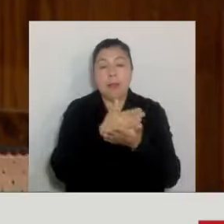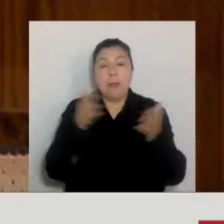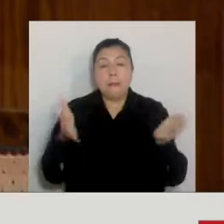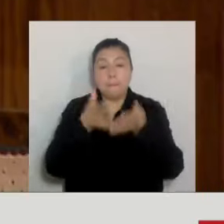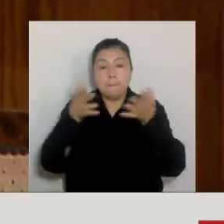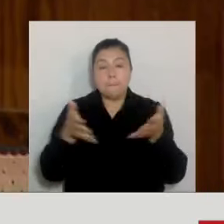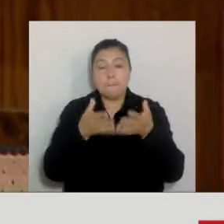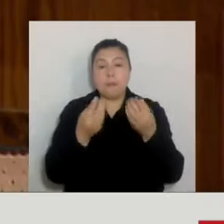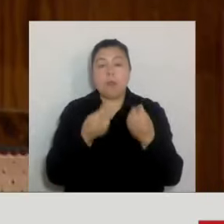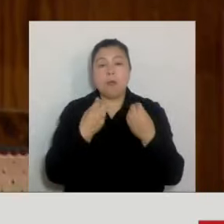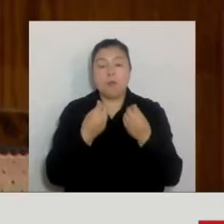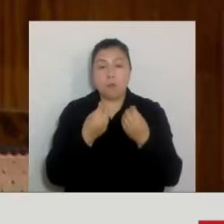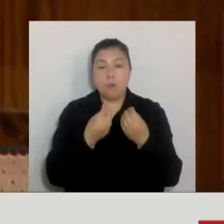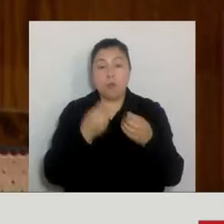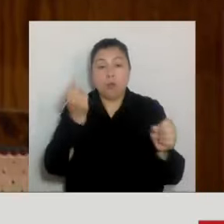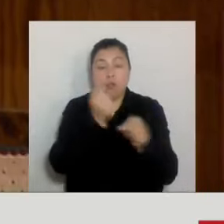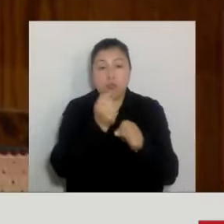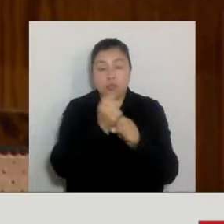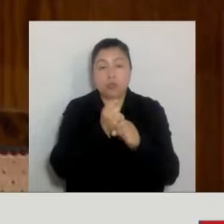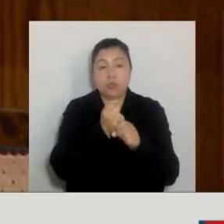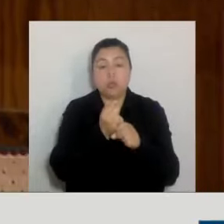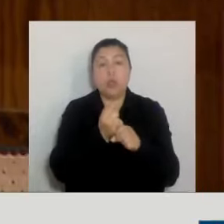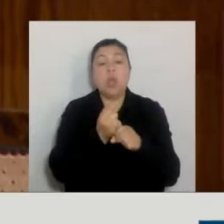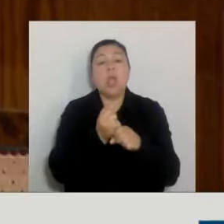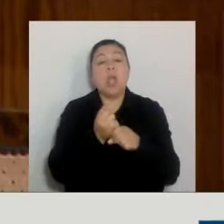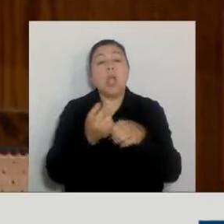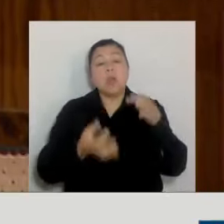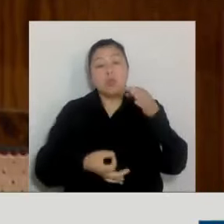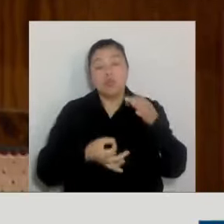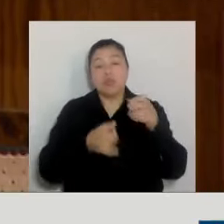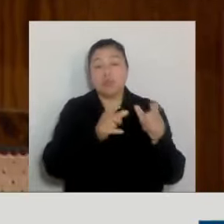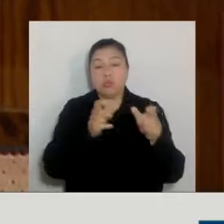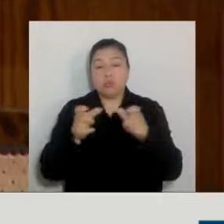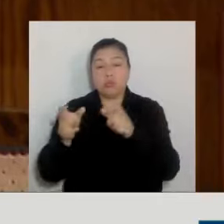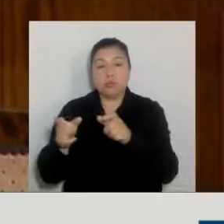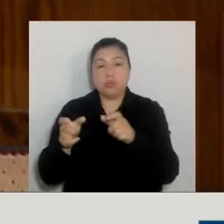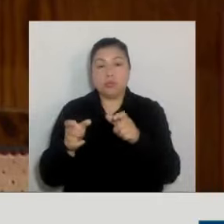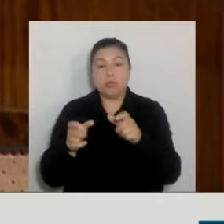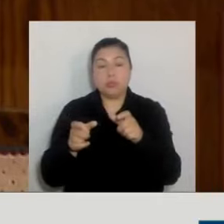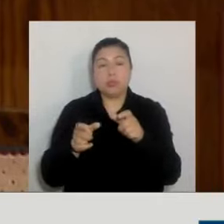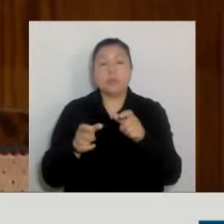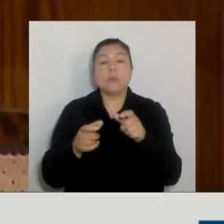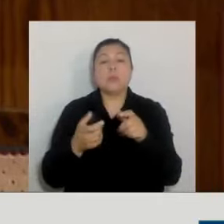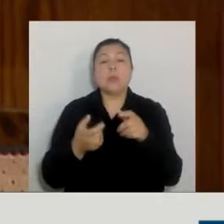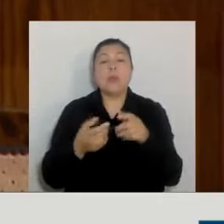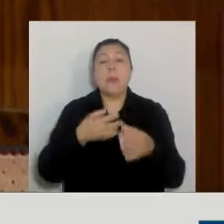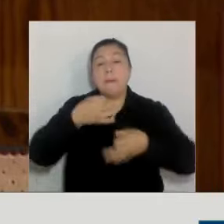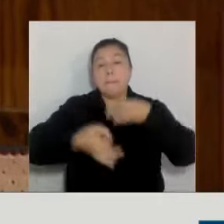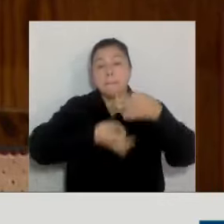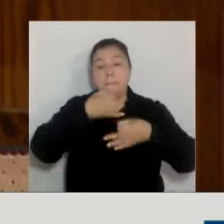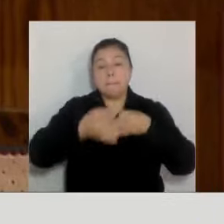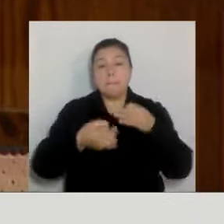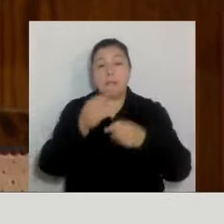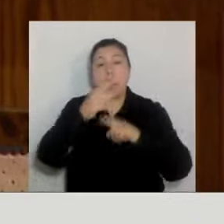buenas prácticas e instrumentos de mejora regulatoria formular orientaciones además